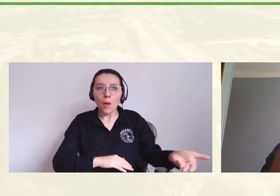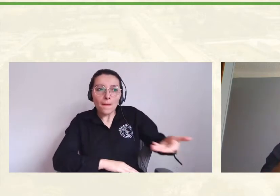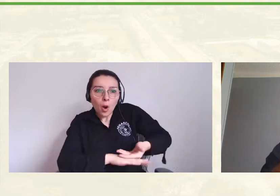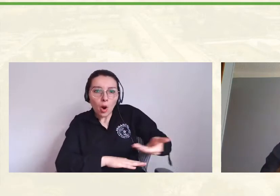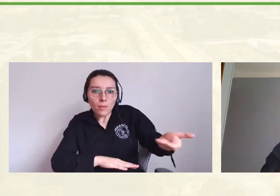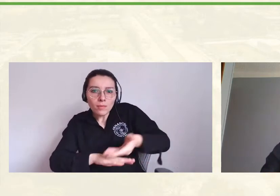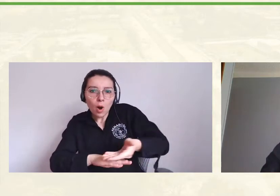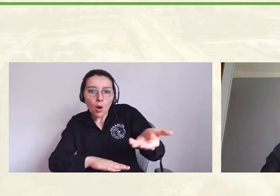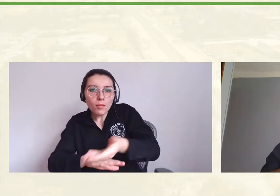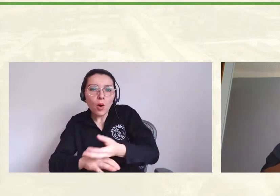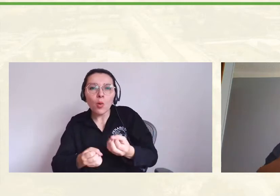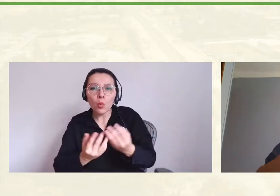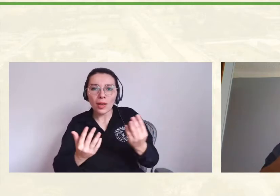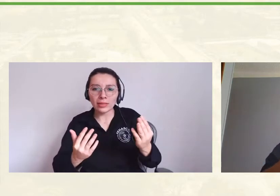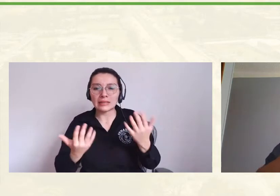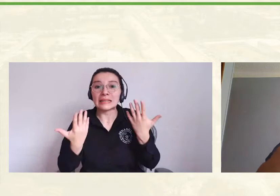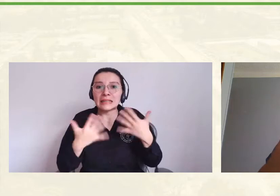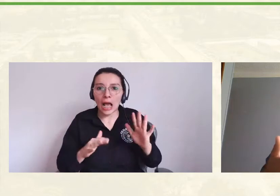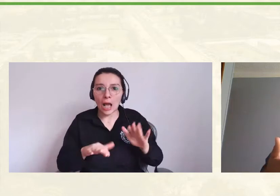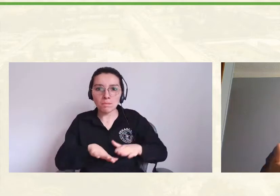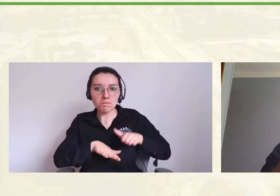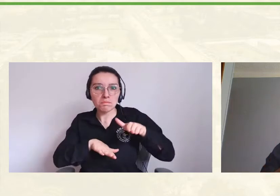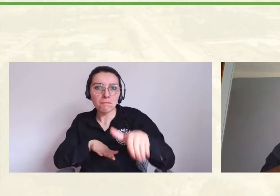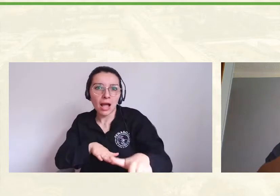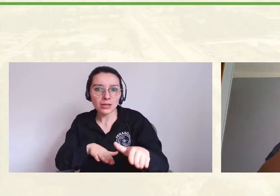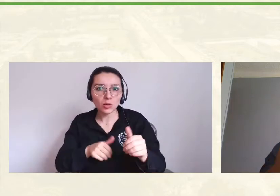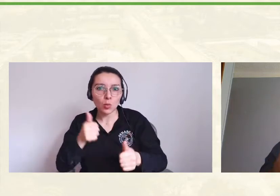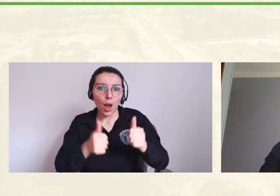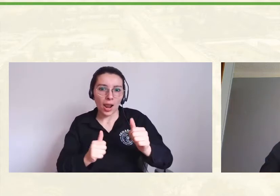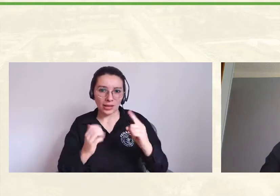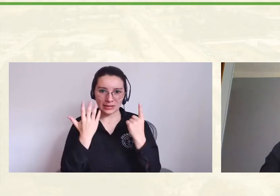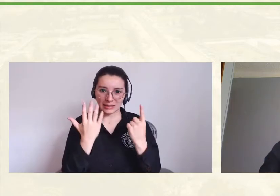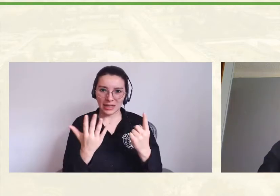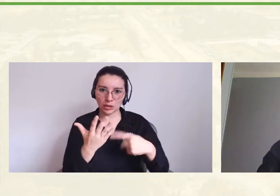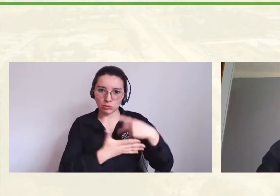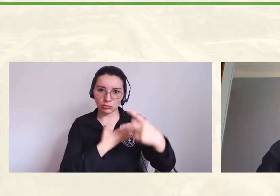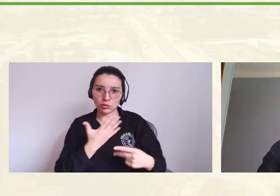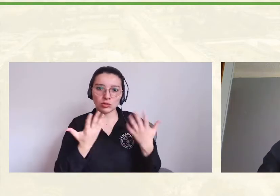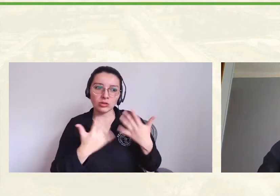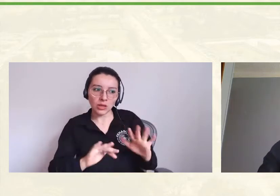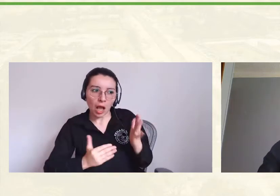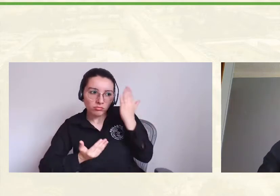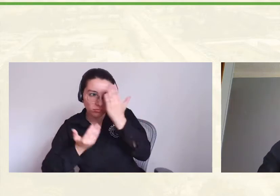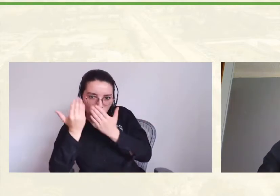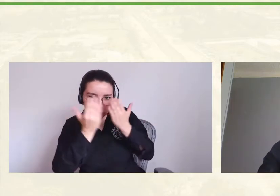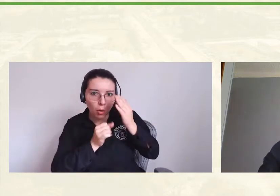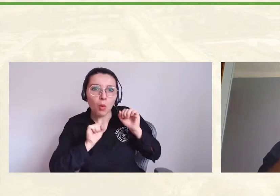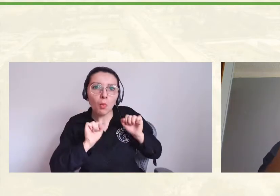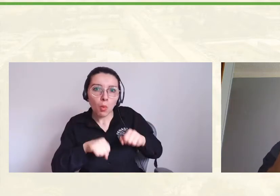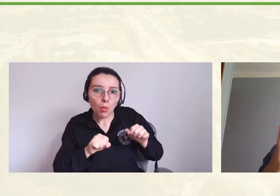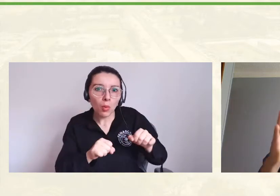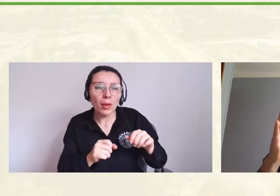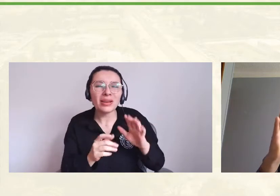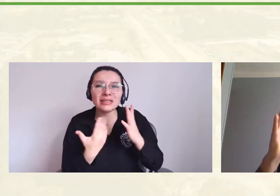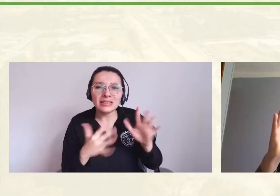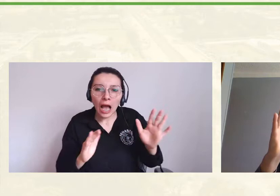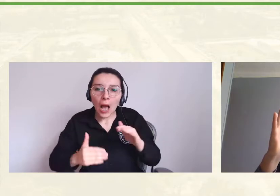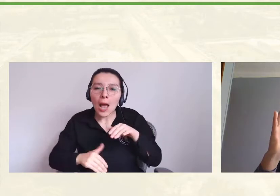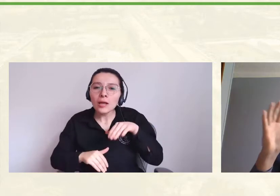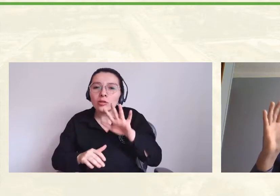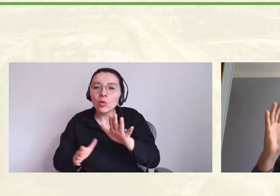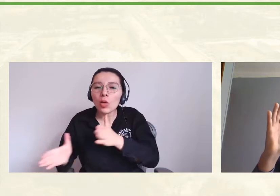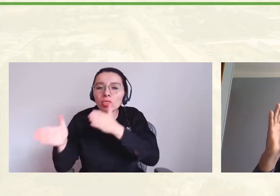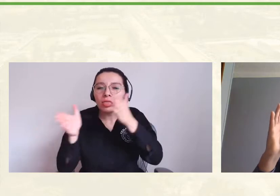proceso de prefactibilidad. Hay una postulación específica que inclusive ya está en la etapa del anteproyecto, que es